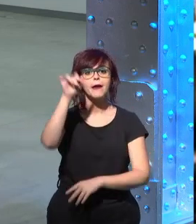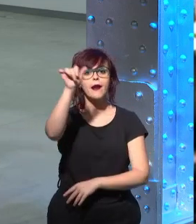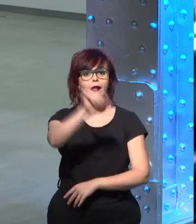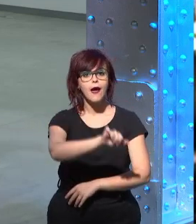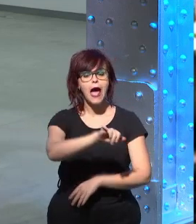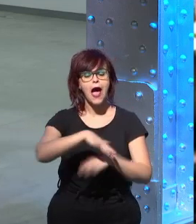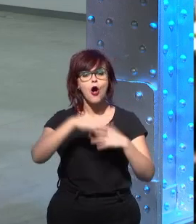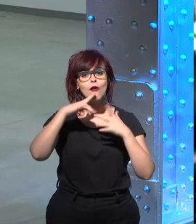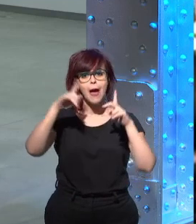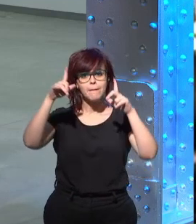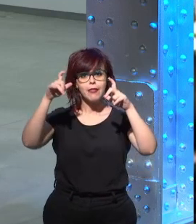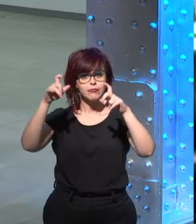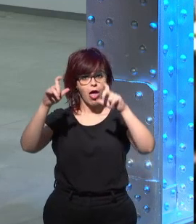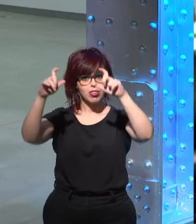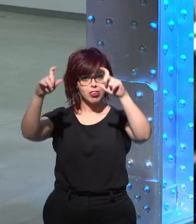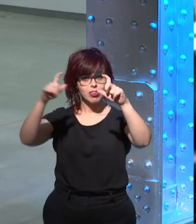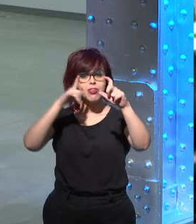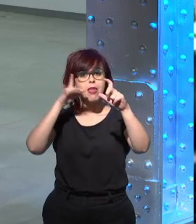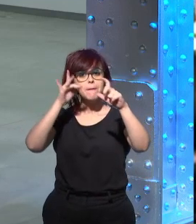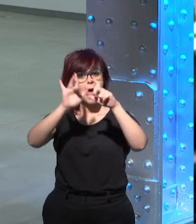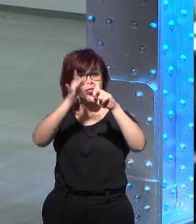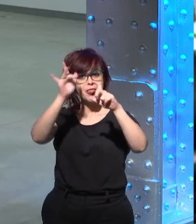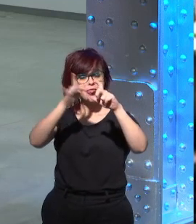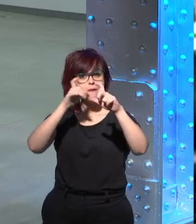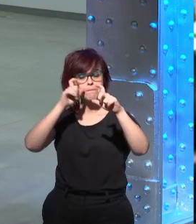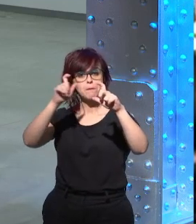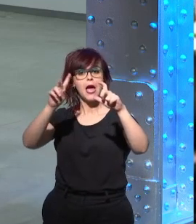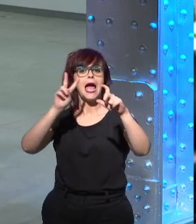vamos a verlos en la pantallita de nuestro celular.